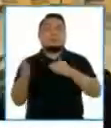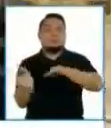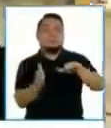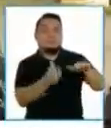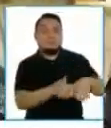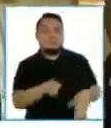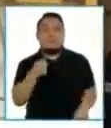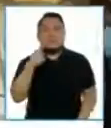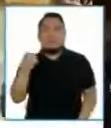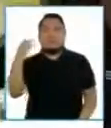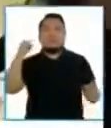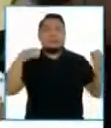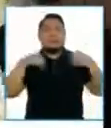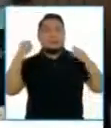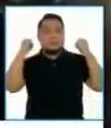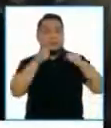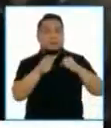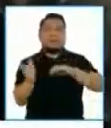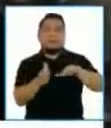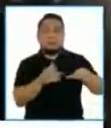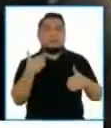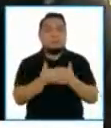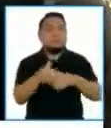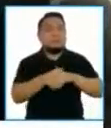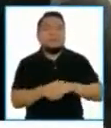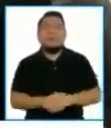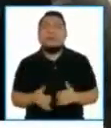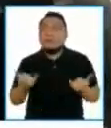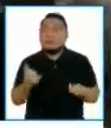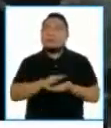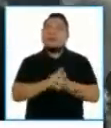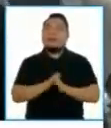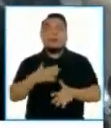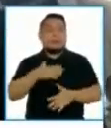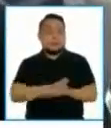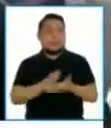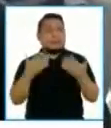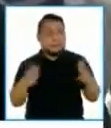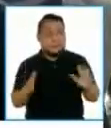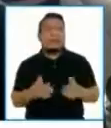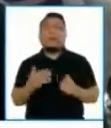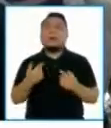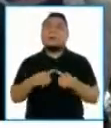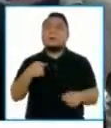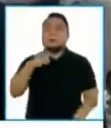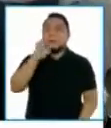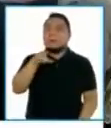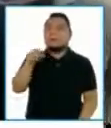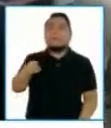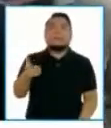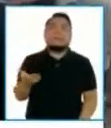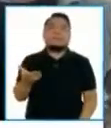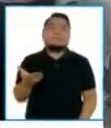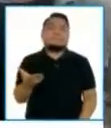vía que estuvo tomada por trabajadores agrarios. Es un ambiente de tranquilidad, pero yo no dejo de señalar que